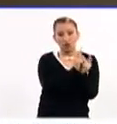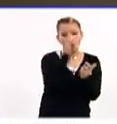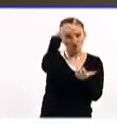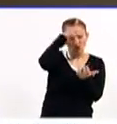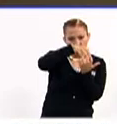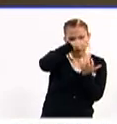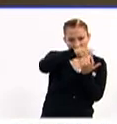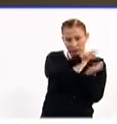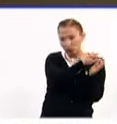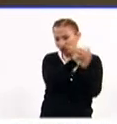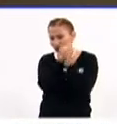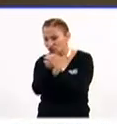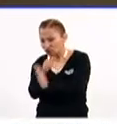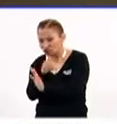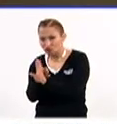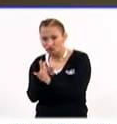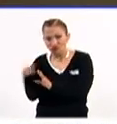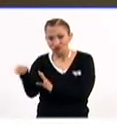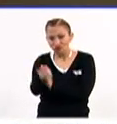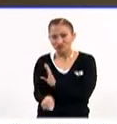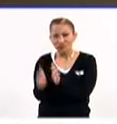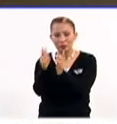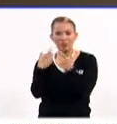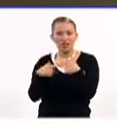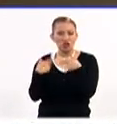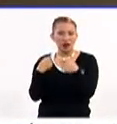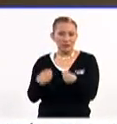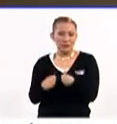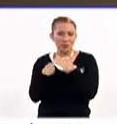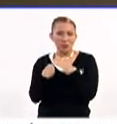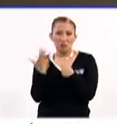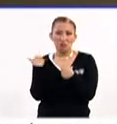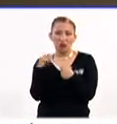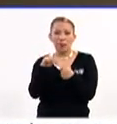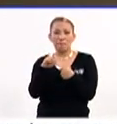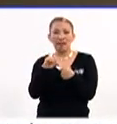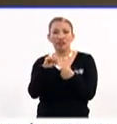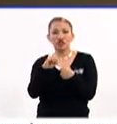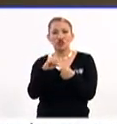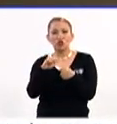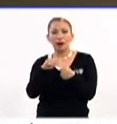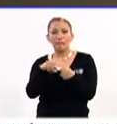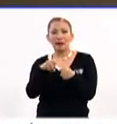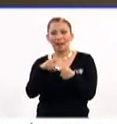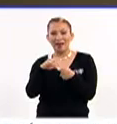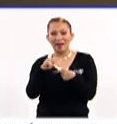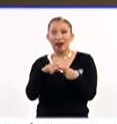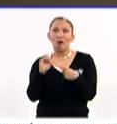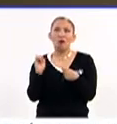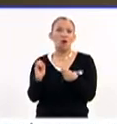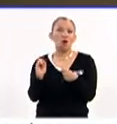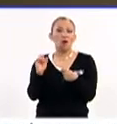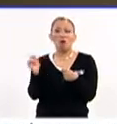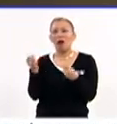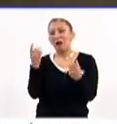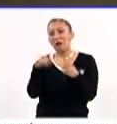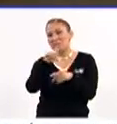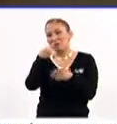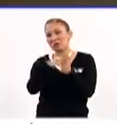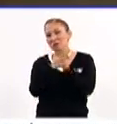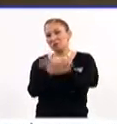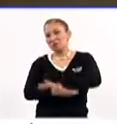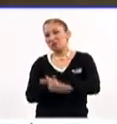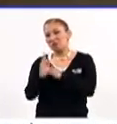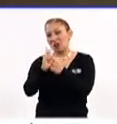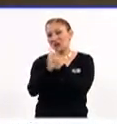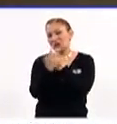Hernán Cortés con habitantes de lo que llamamos Mesoamérica, de lo que mucho tiempo después se convertiría